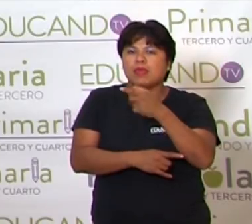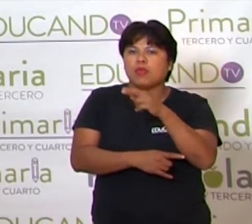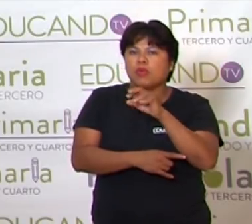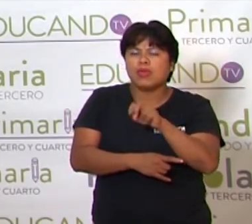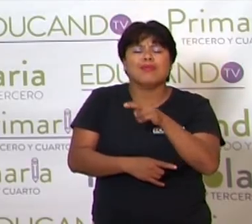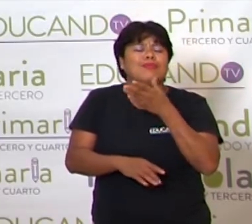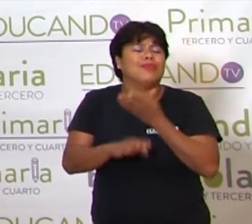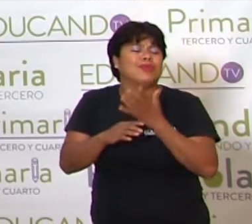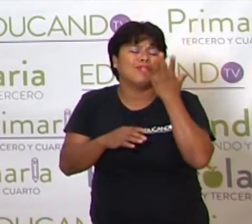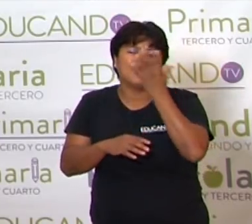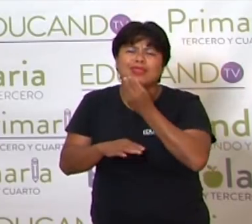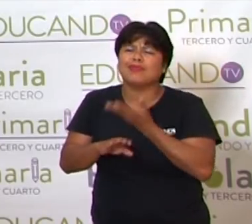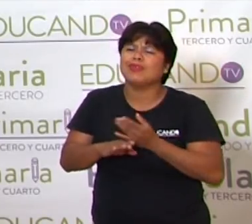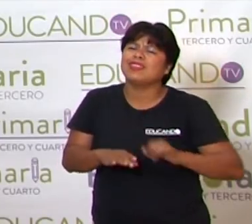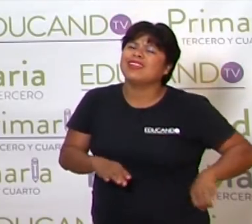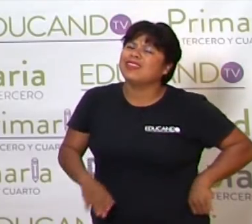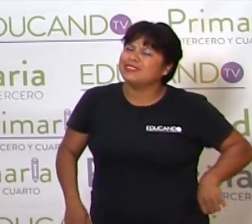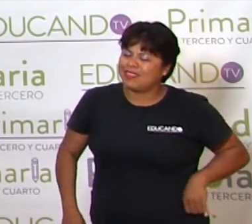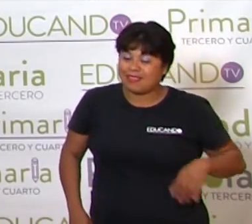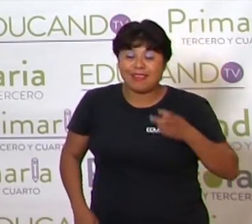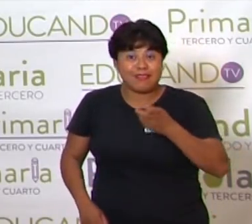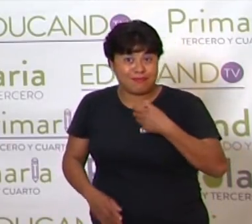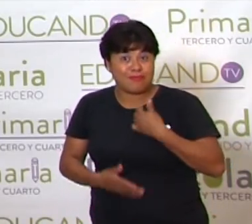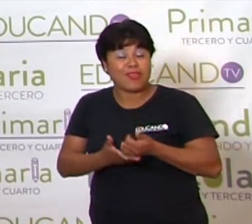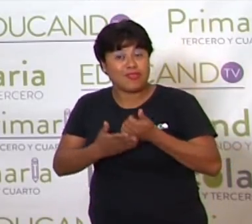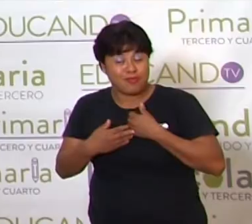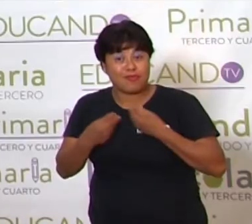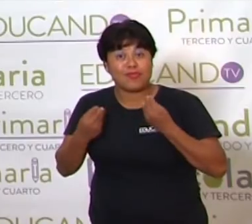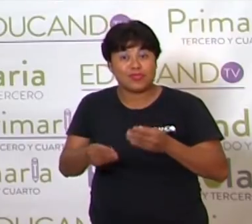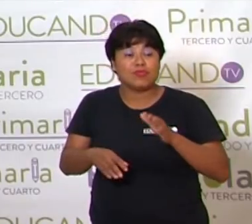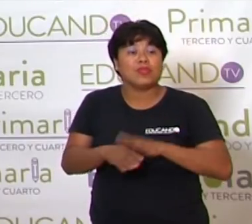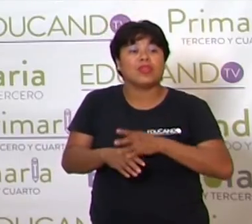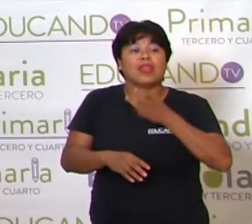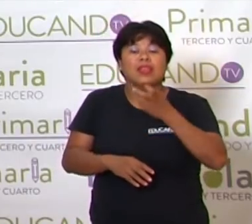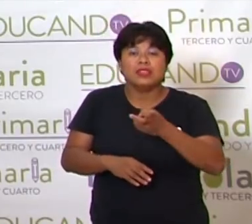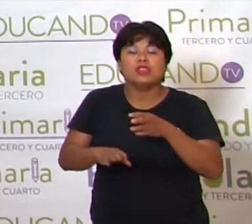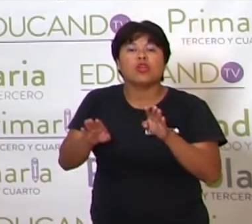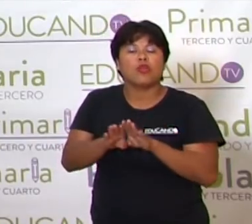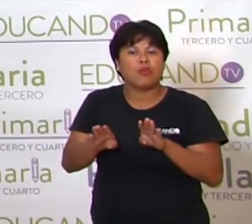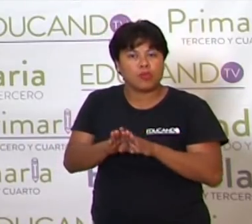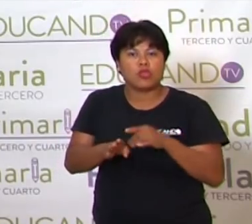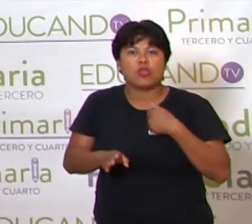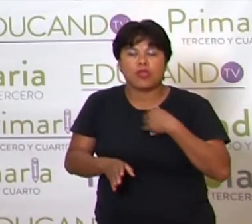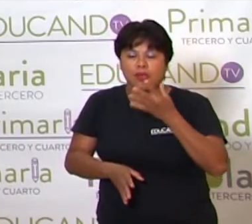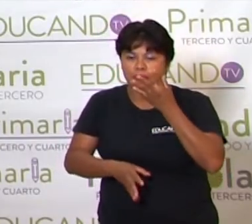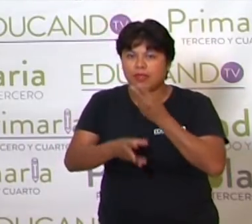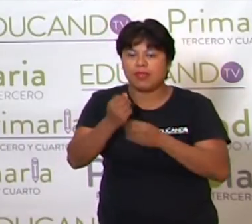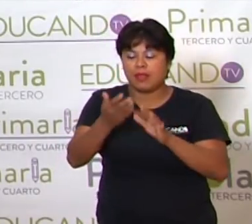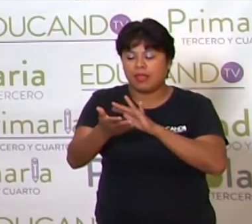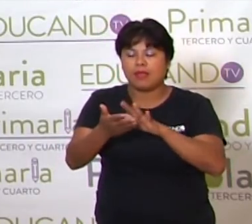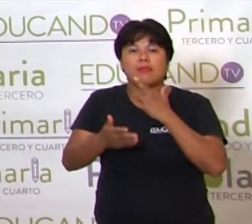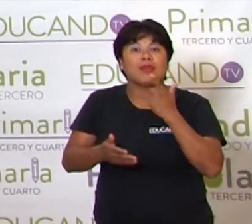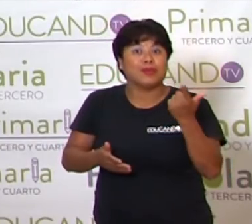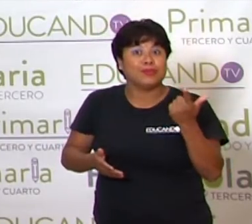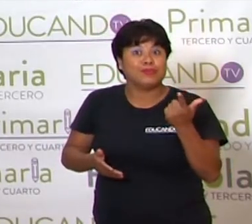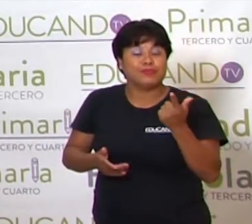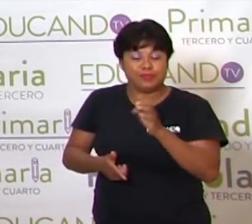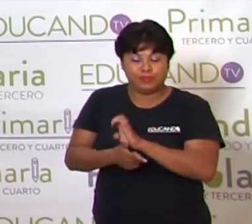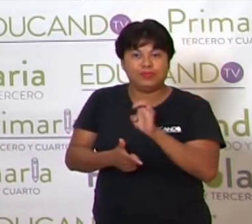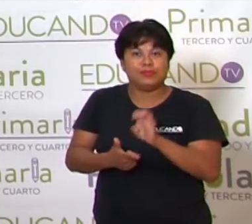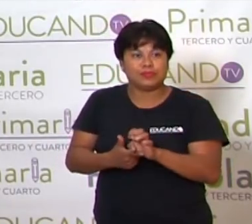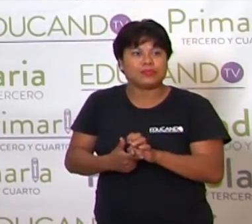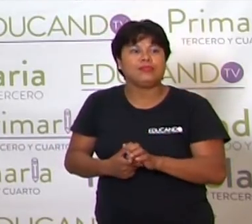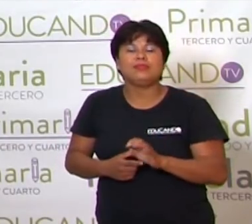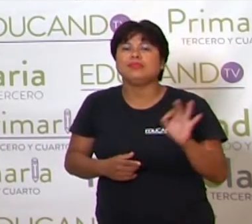muy bonita, muy interesante y la verdad me ayudó mucho porque fue así como yo aprendí a leer mejor. Entonces,